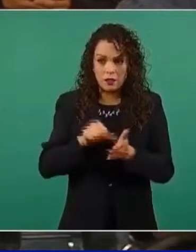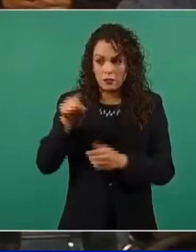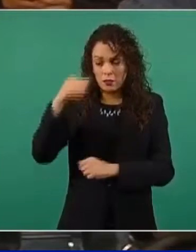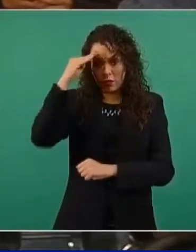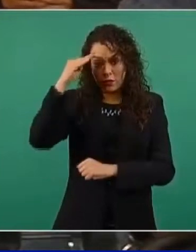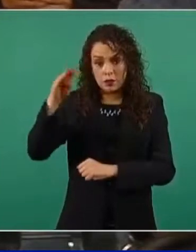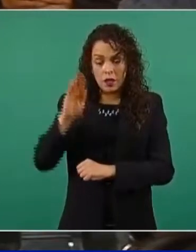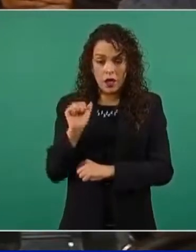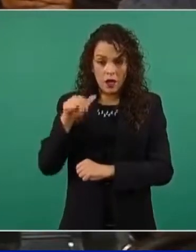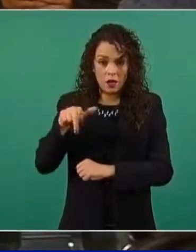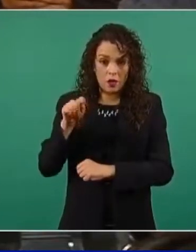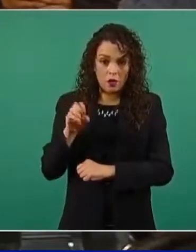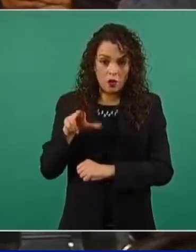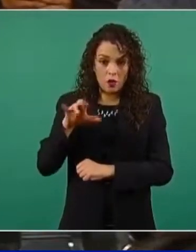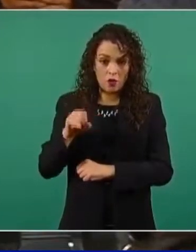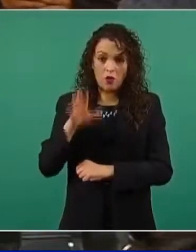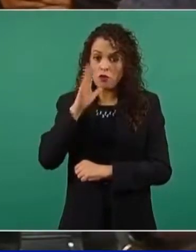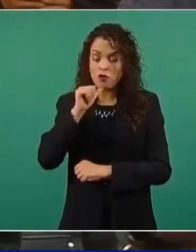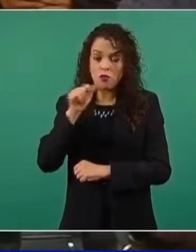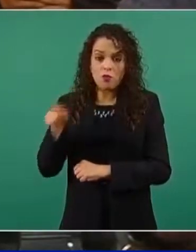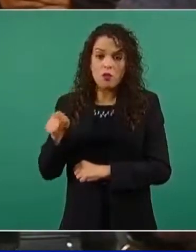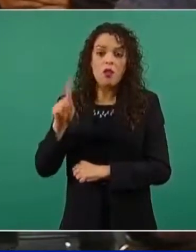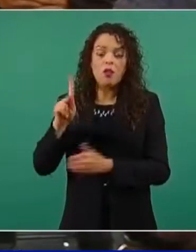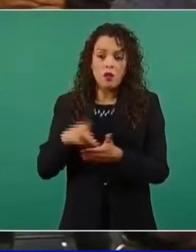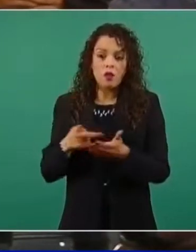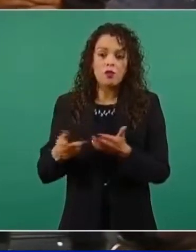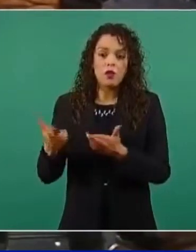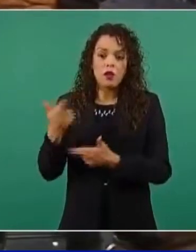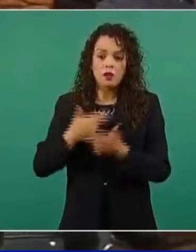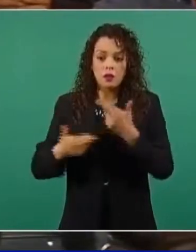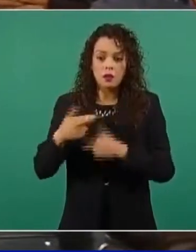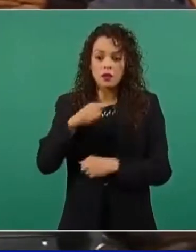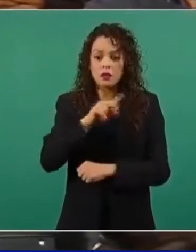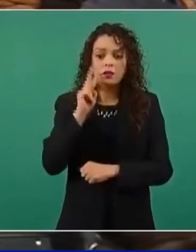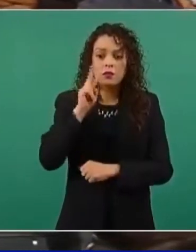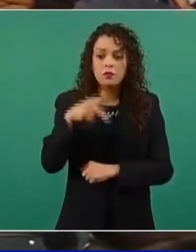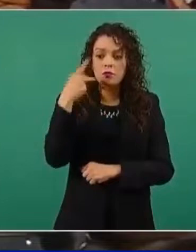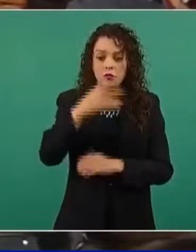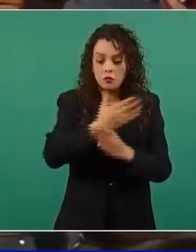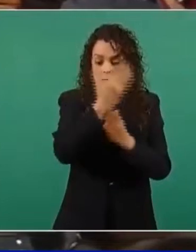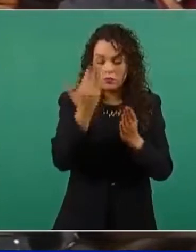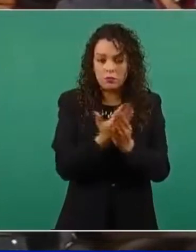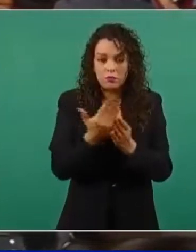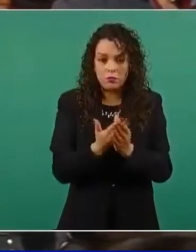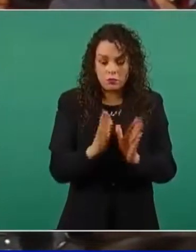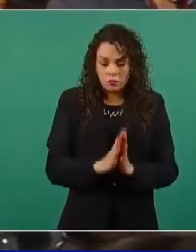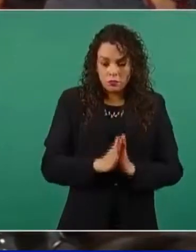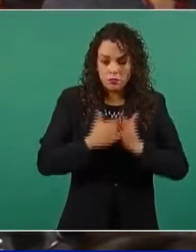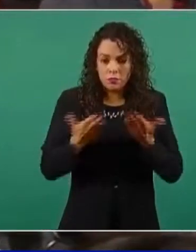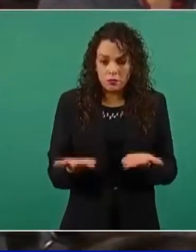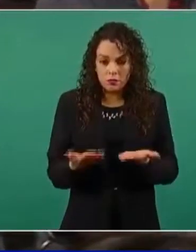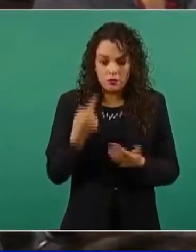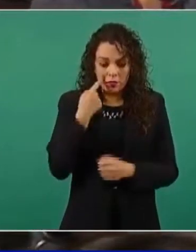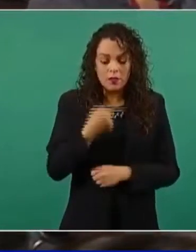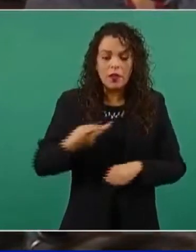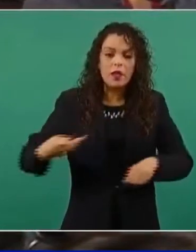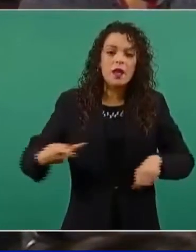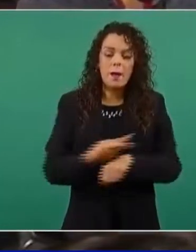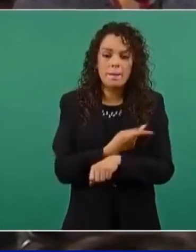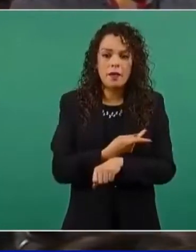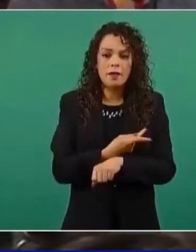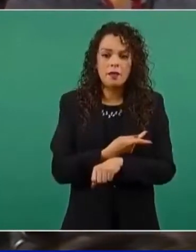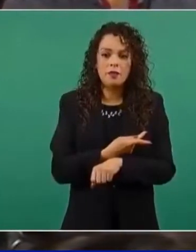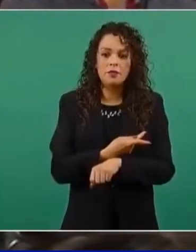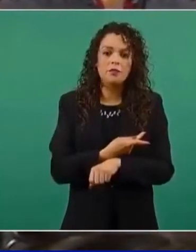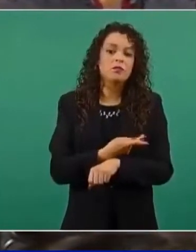Antonio Manrique Mac volver a tener acceso a esa carpeta de investigación, no se le permitió